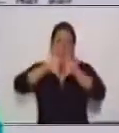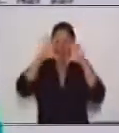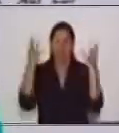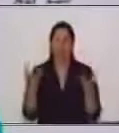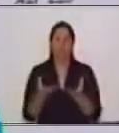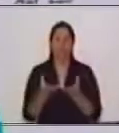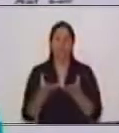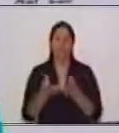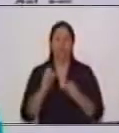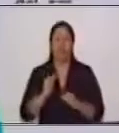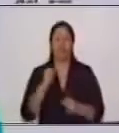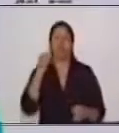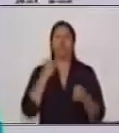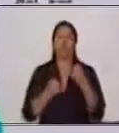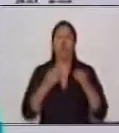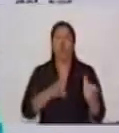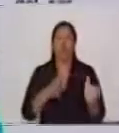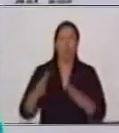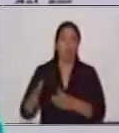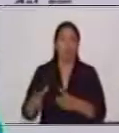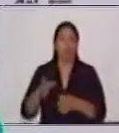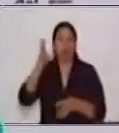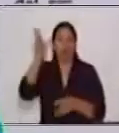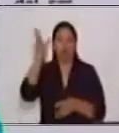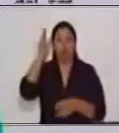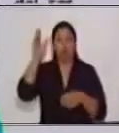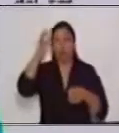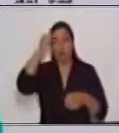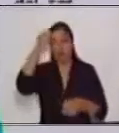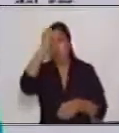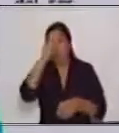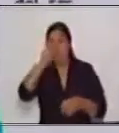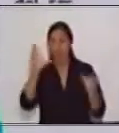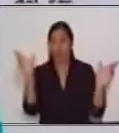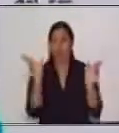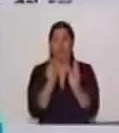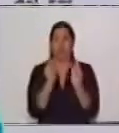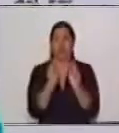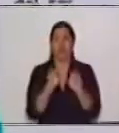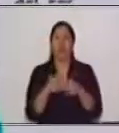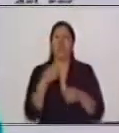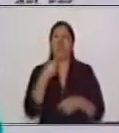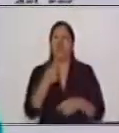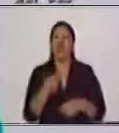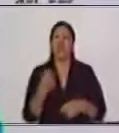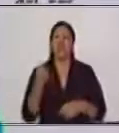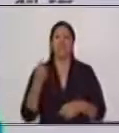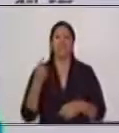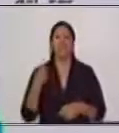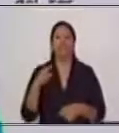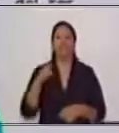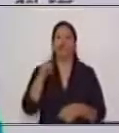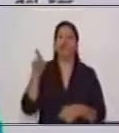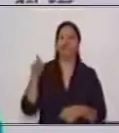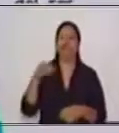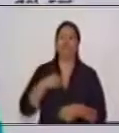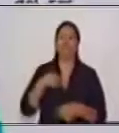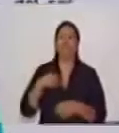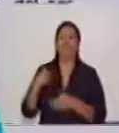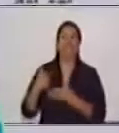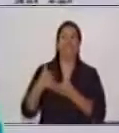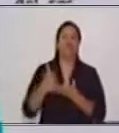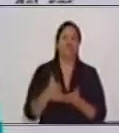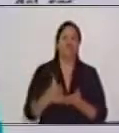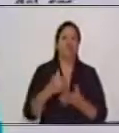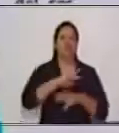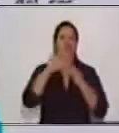conclusión. Existe, en sencillas palabras, una falta clara de voluntad por parte de grupos empresariales y